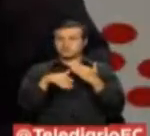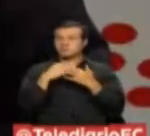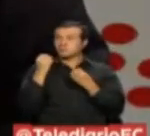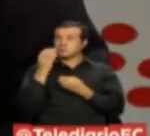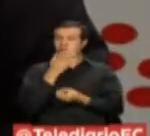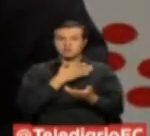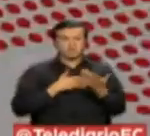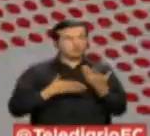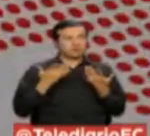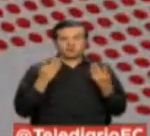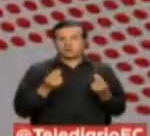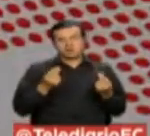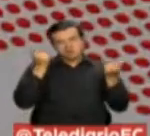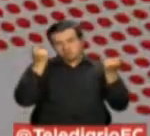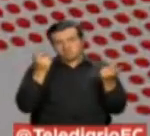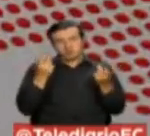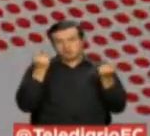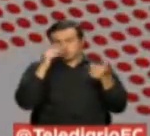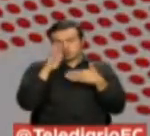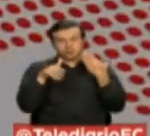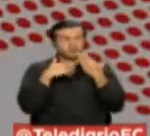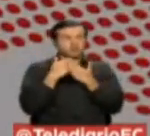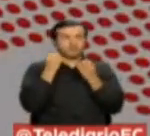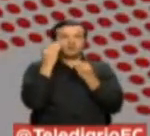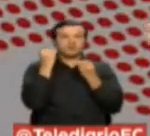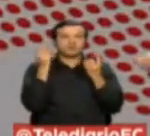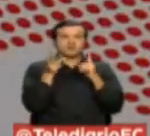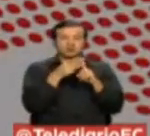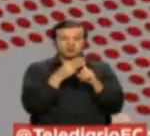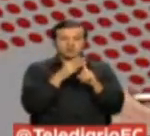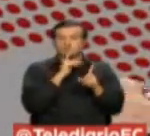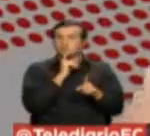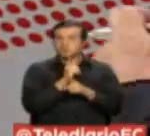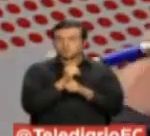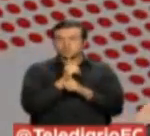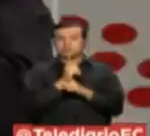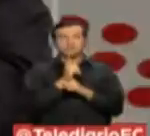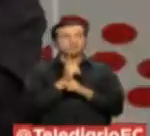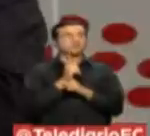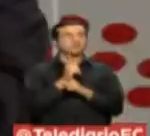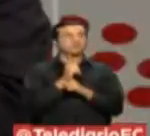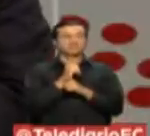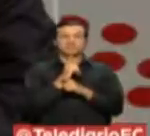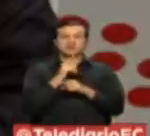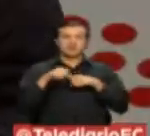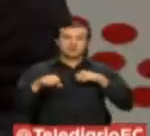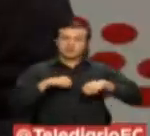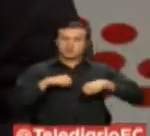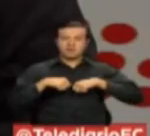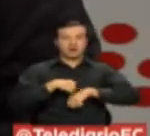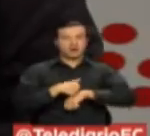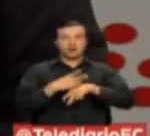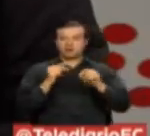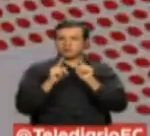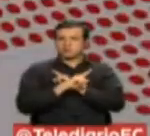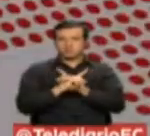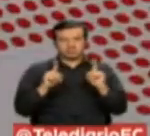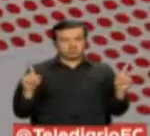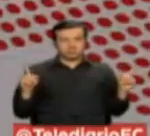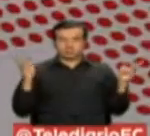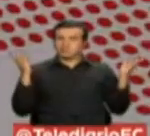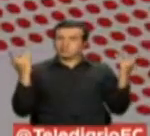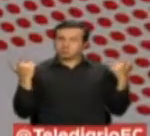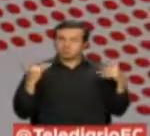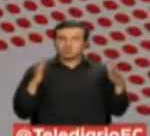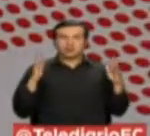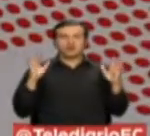información? Puede viajar inmediatamente porque la información financiera no pasa es en línea. Por engorrosos trámites.